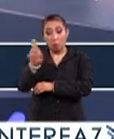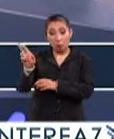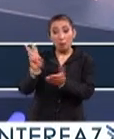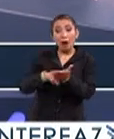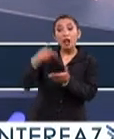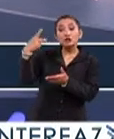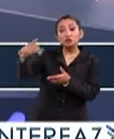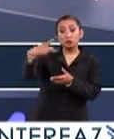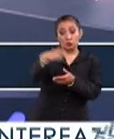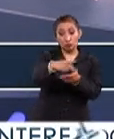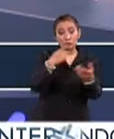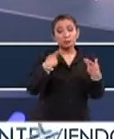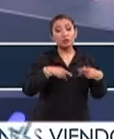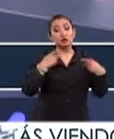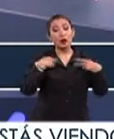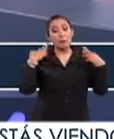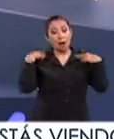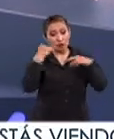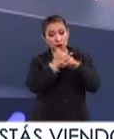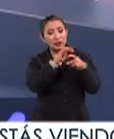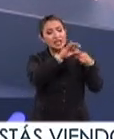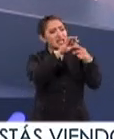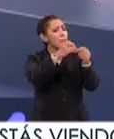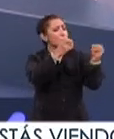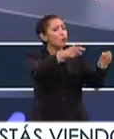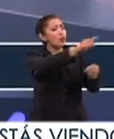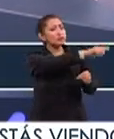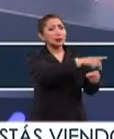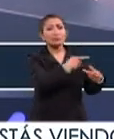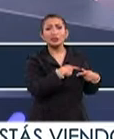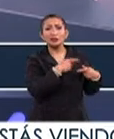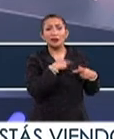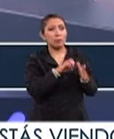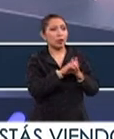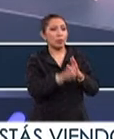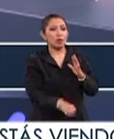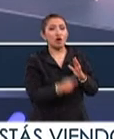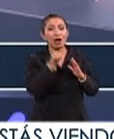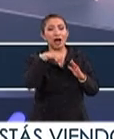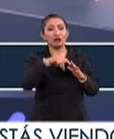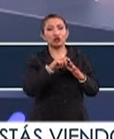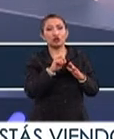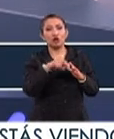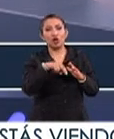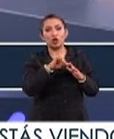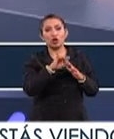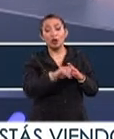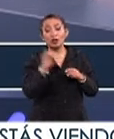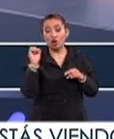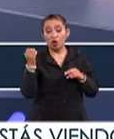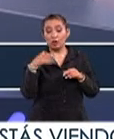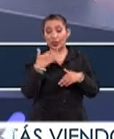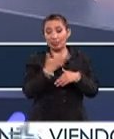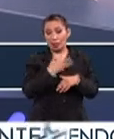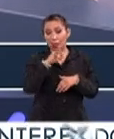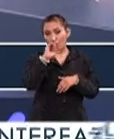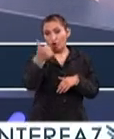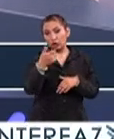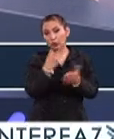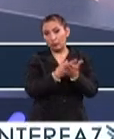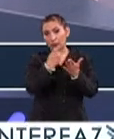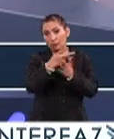reconocer a esos académicos que guían a tantos investigadores como el caso de Antonio, y en octubre tenemos